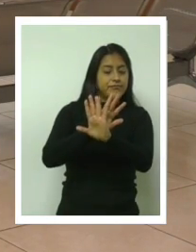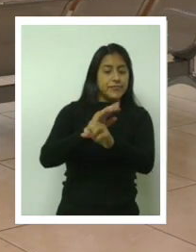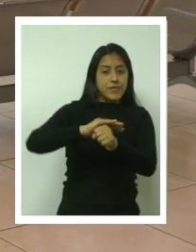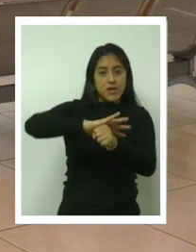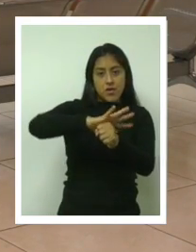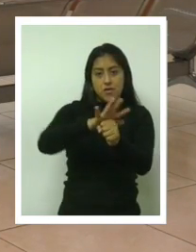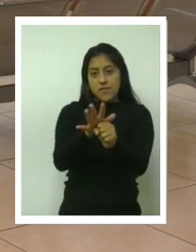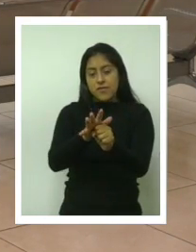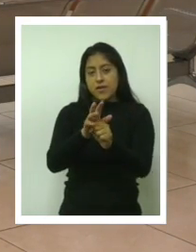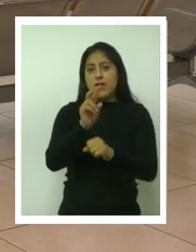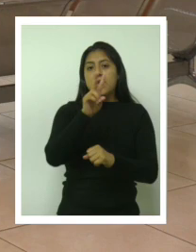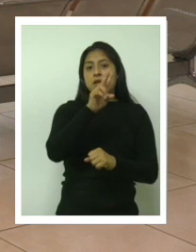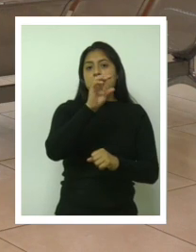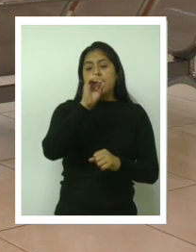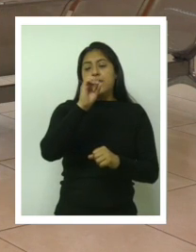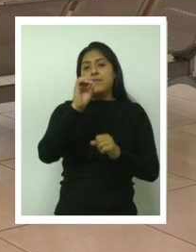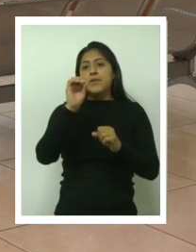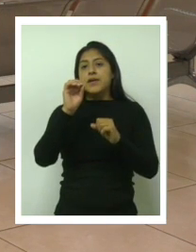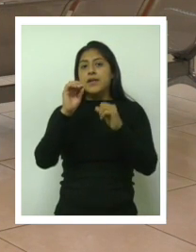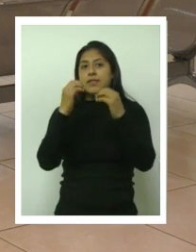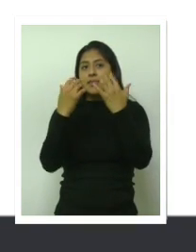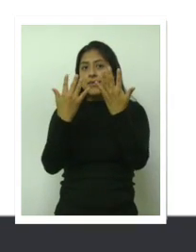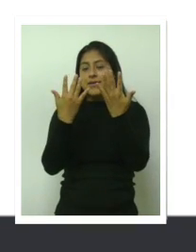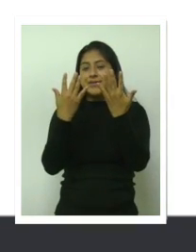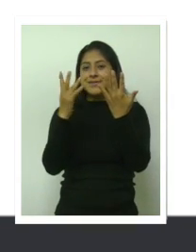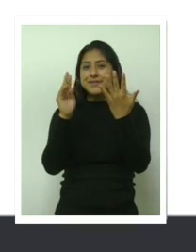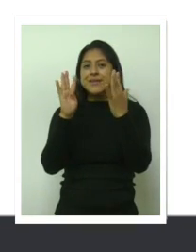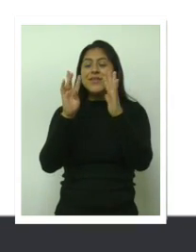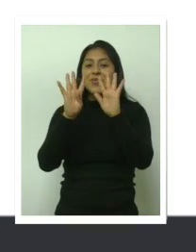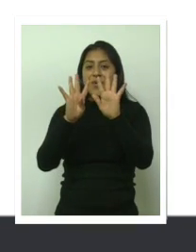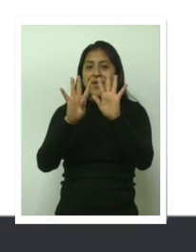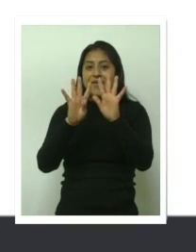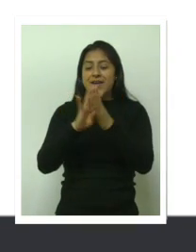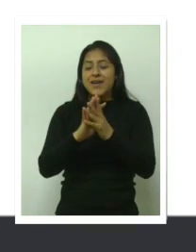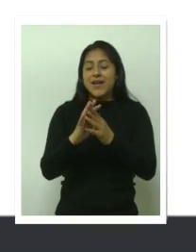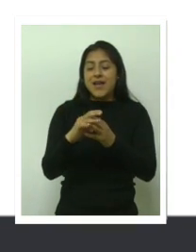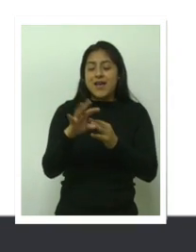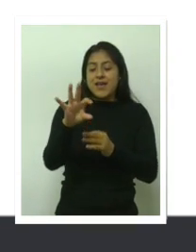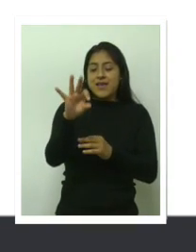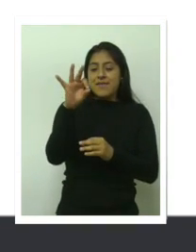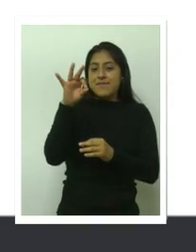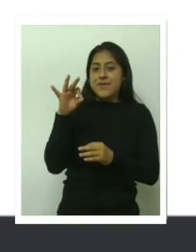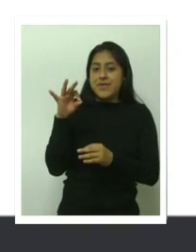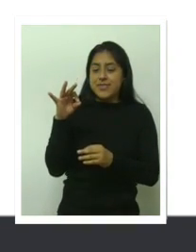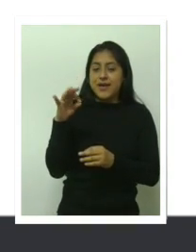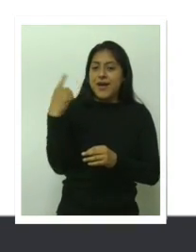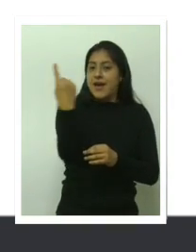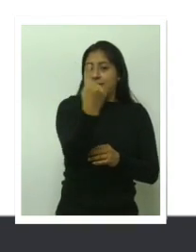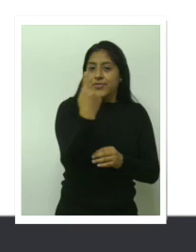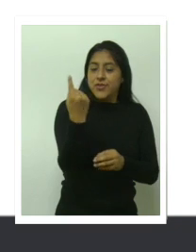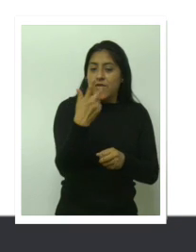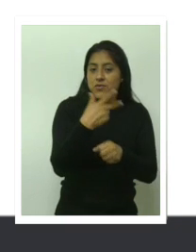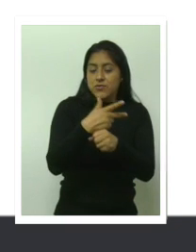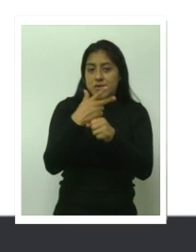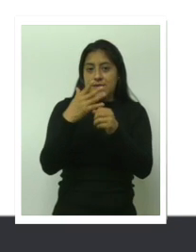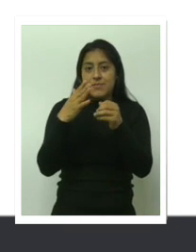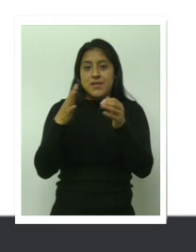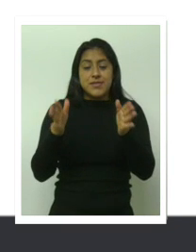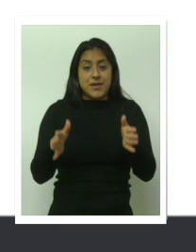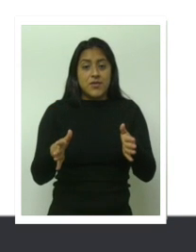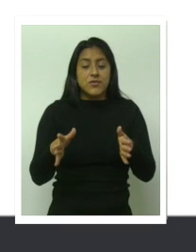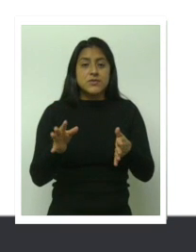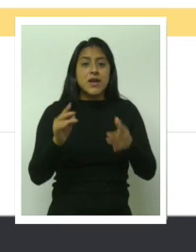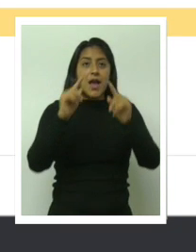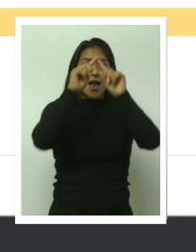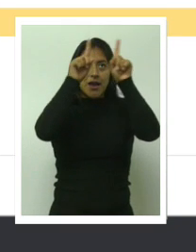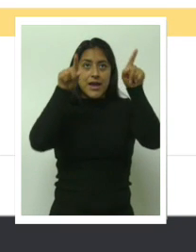prevenir el contagio del COVID-19, insta a la población a tramitar el certificado de nacimiento por medio